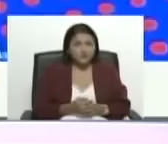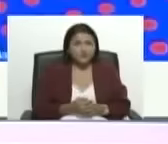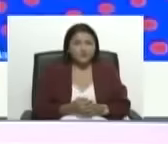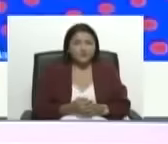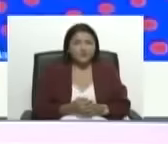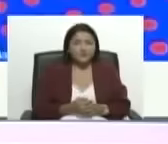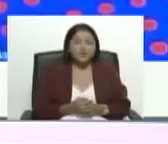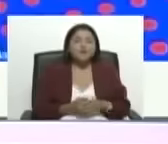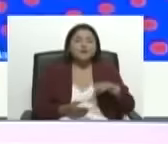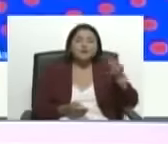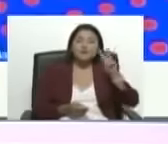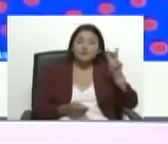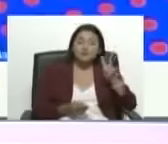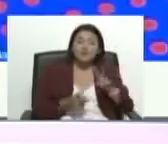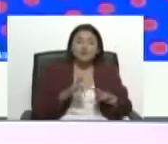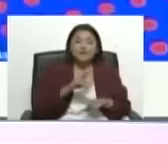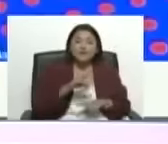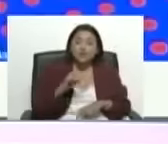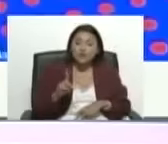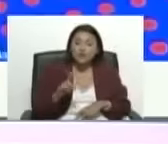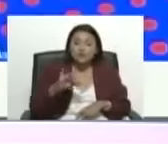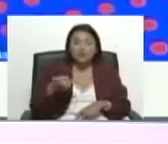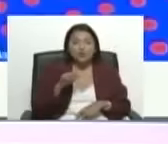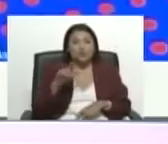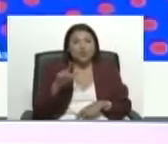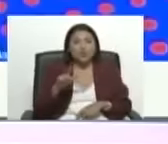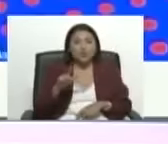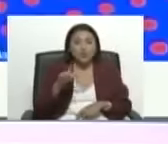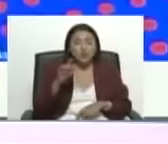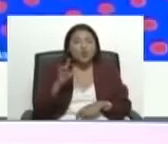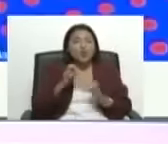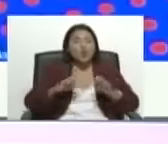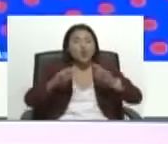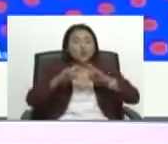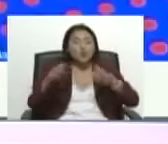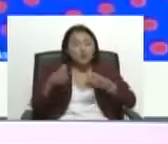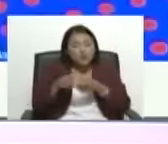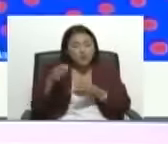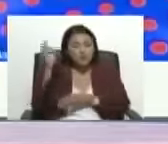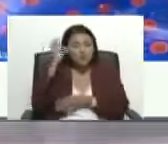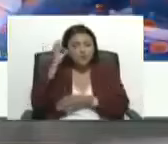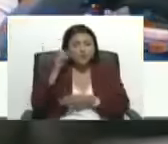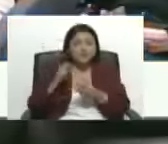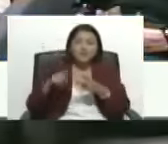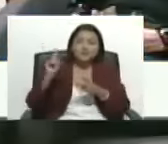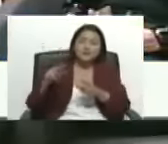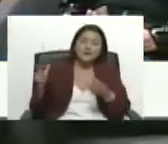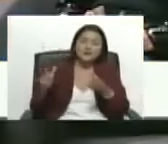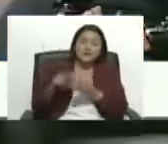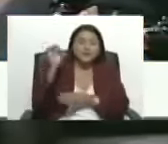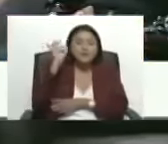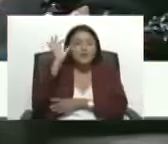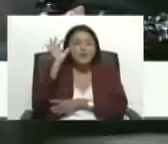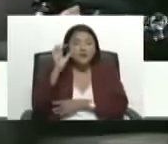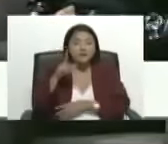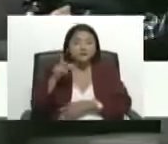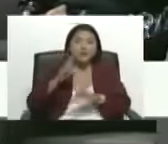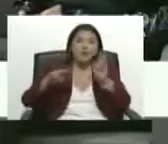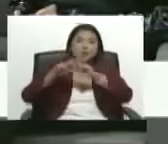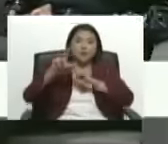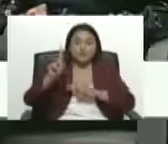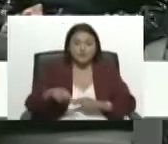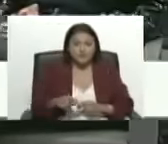formulada por Venezuela el 21 de junio en el Consejo de Seguridad y posteriormente en la Asamblea General de las Naciones